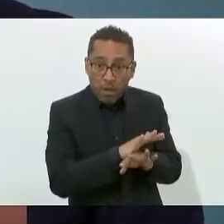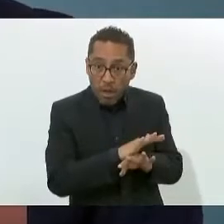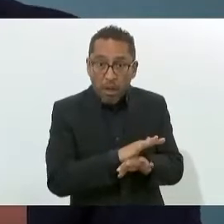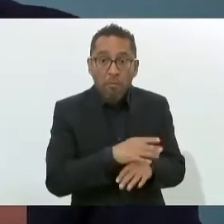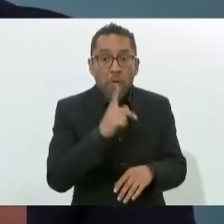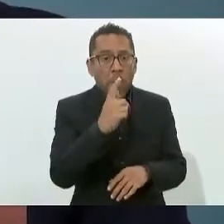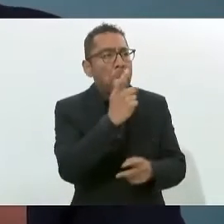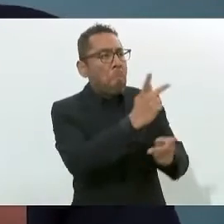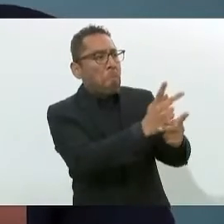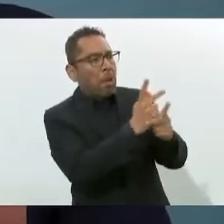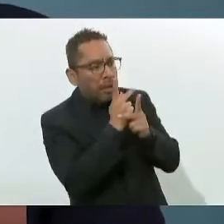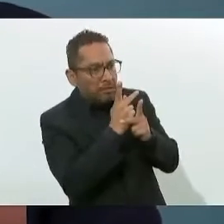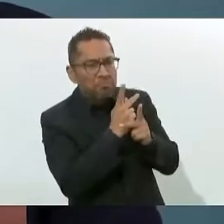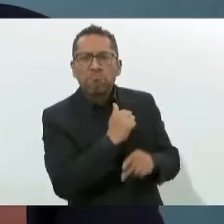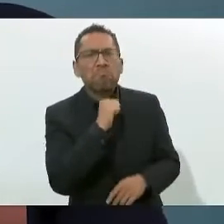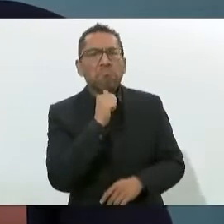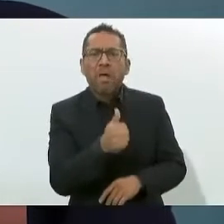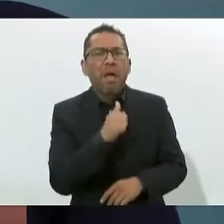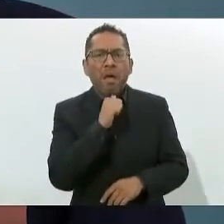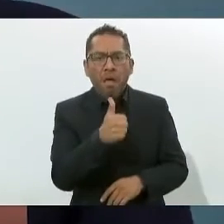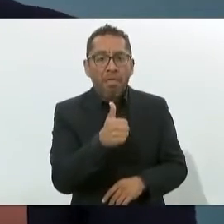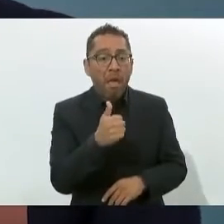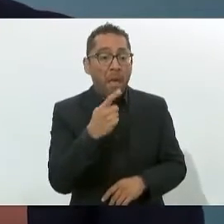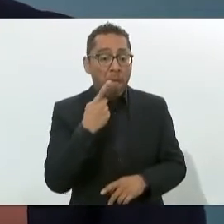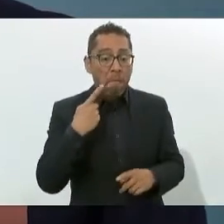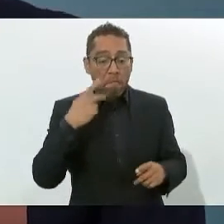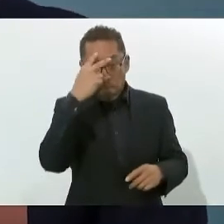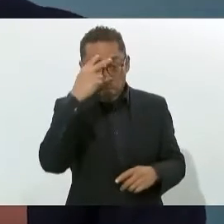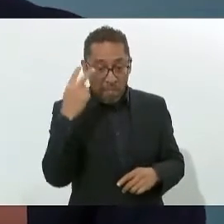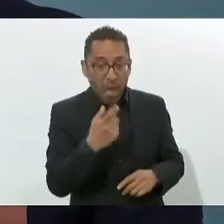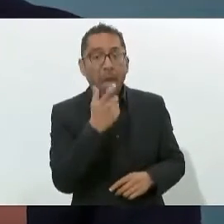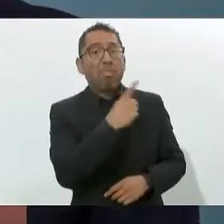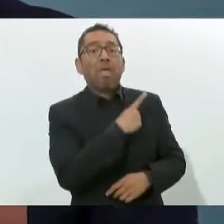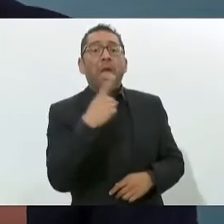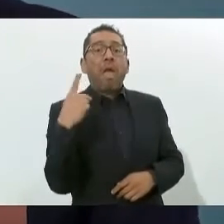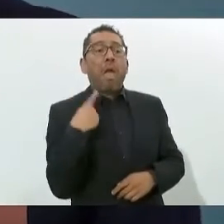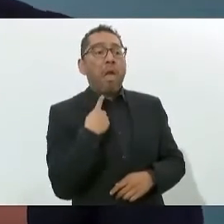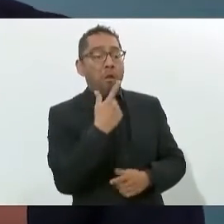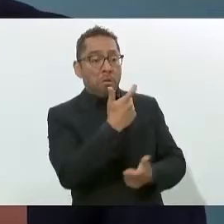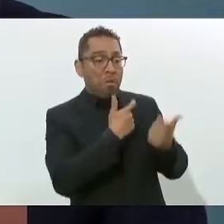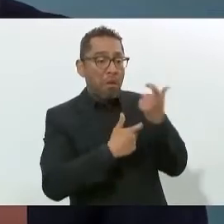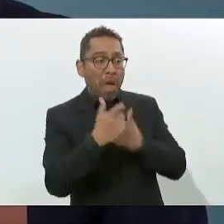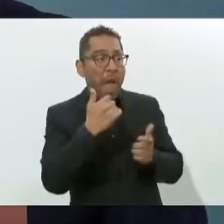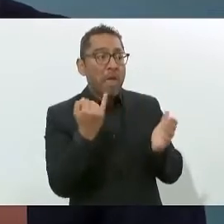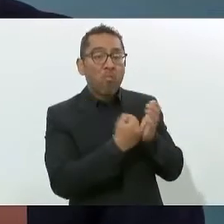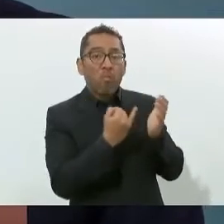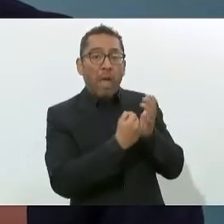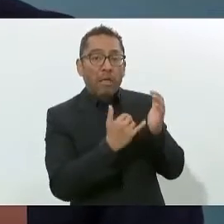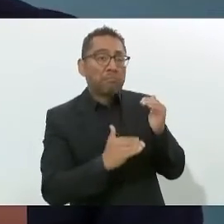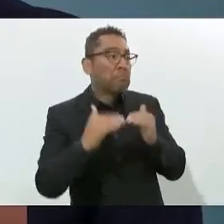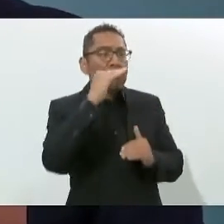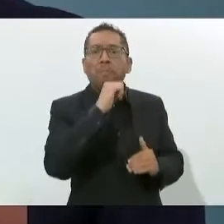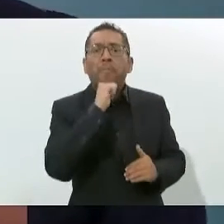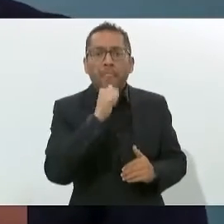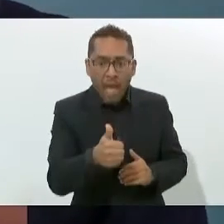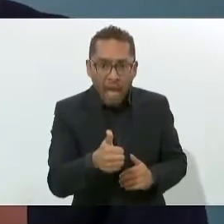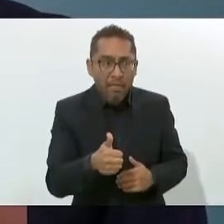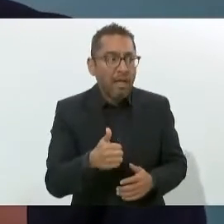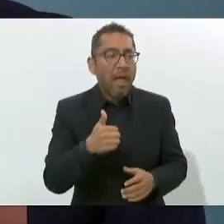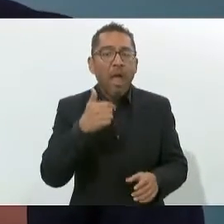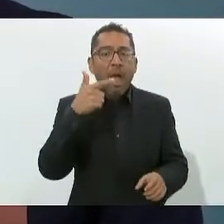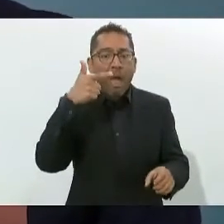pedir prestado, sin endeudar al país, sin aumentar los impuestos, sin